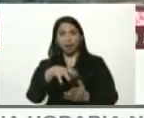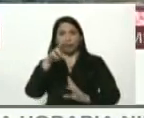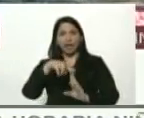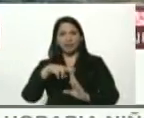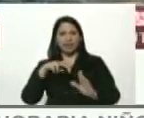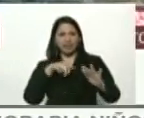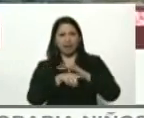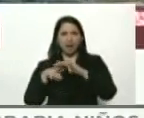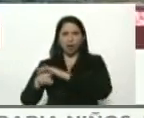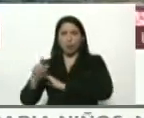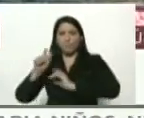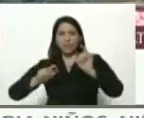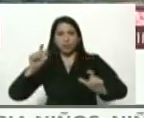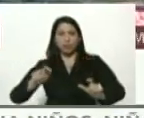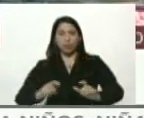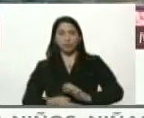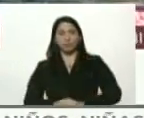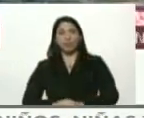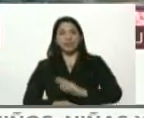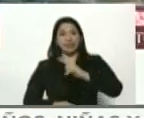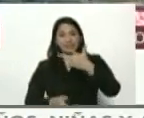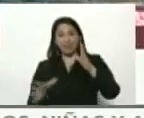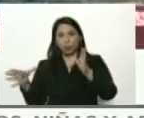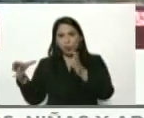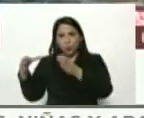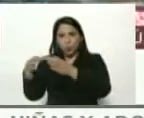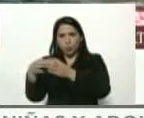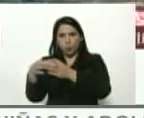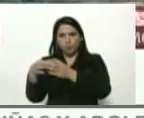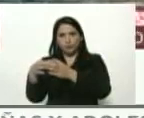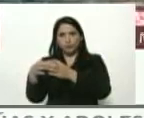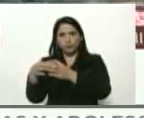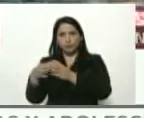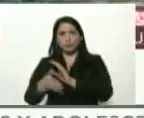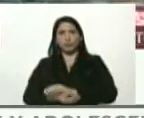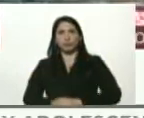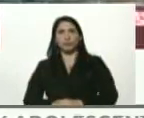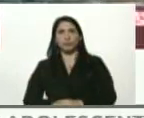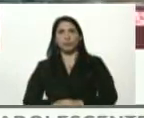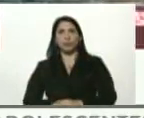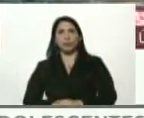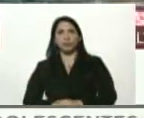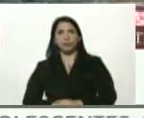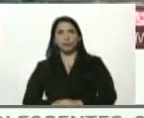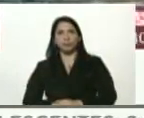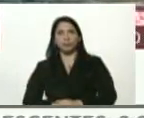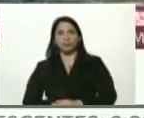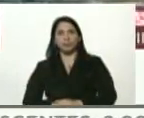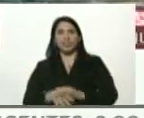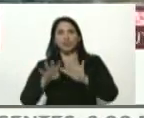Táchira. El tercer grupo que ha sido seleccionado es